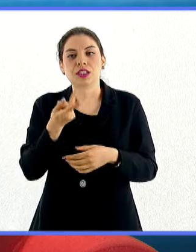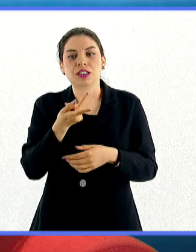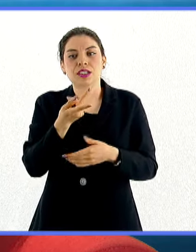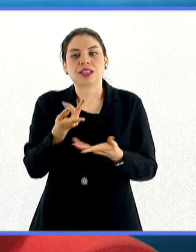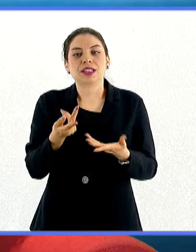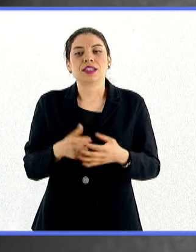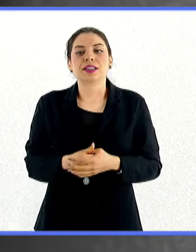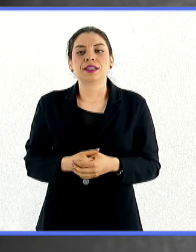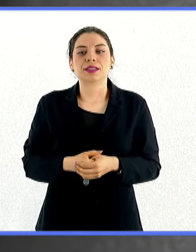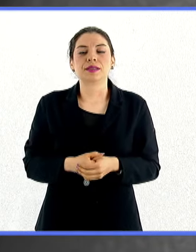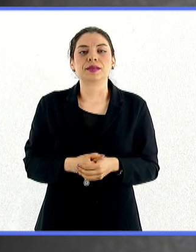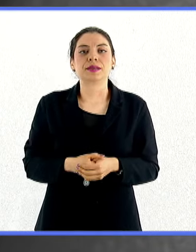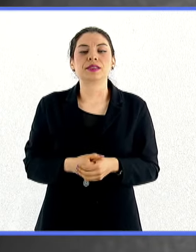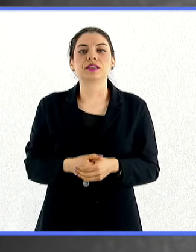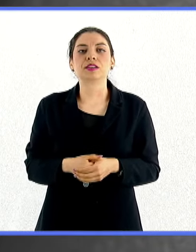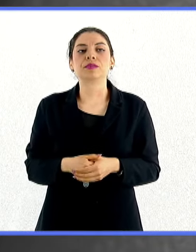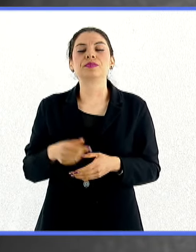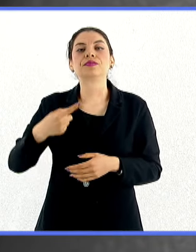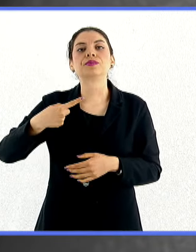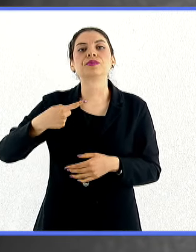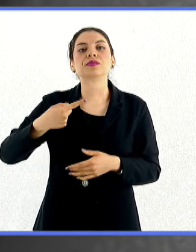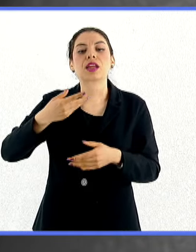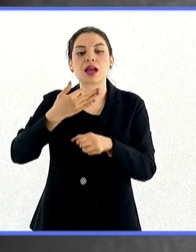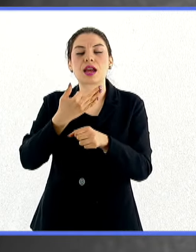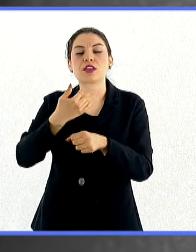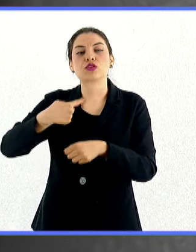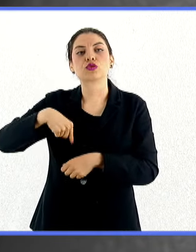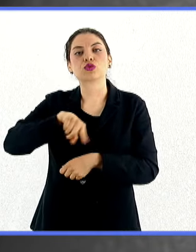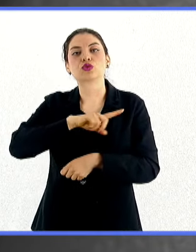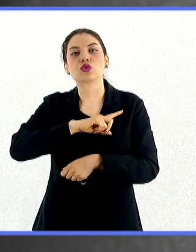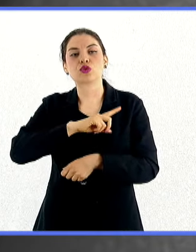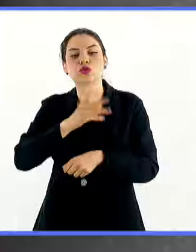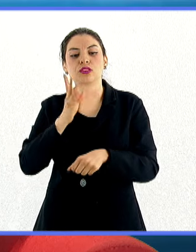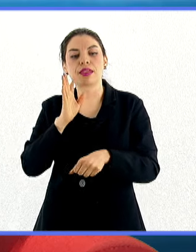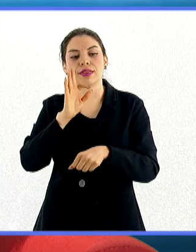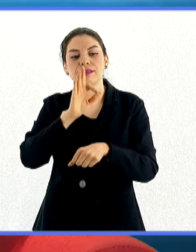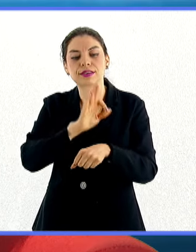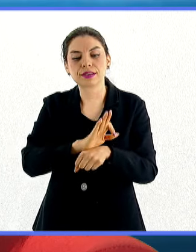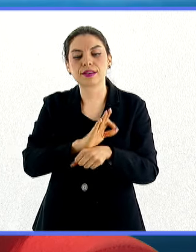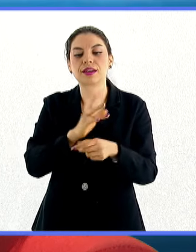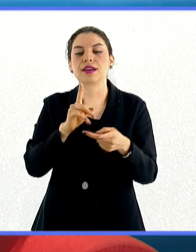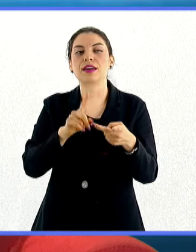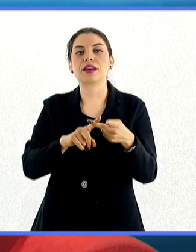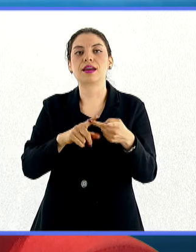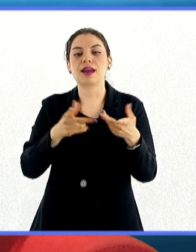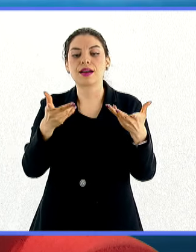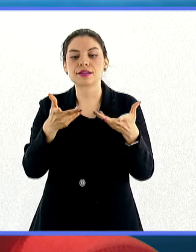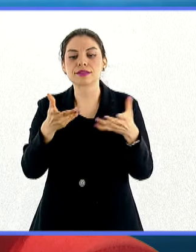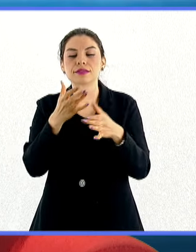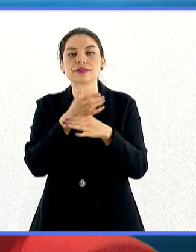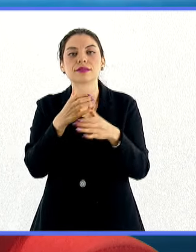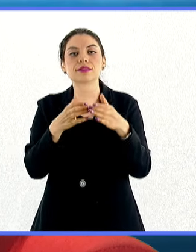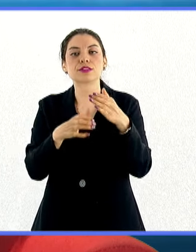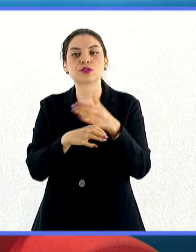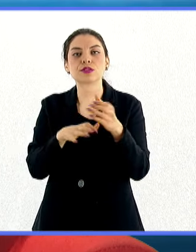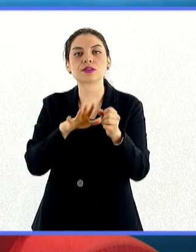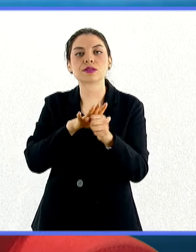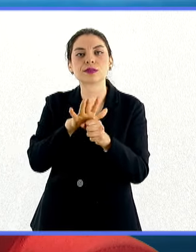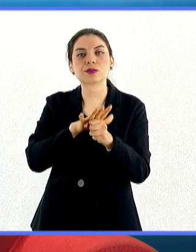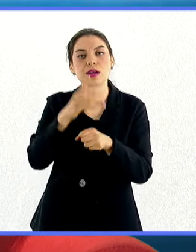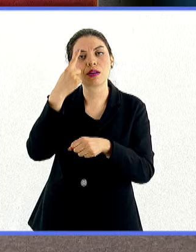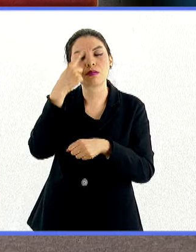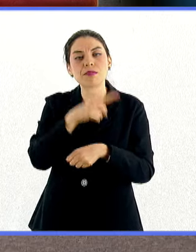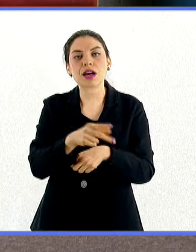es la palabra, defender, actuar para seguir haciendo uso de todas